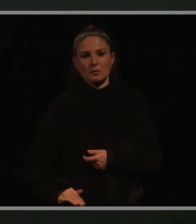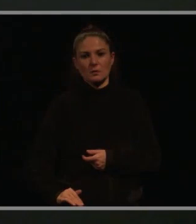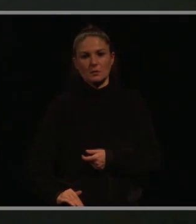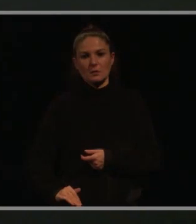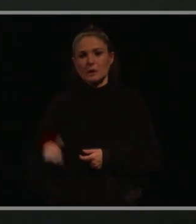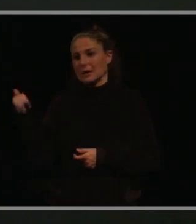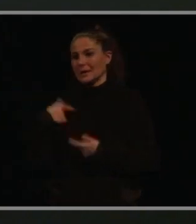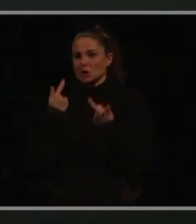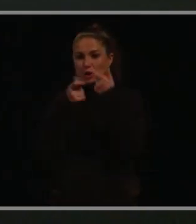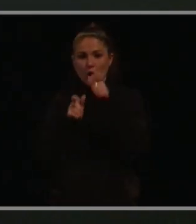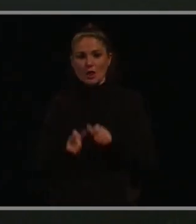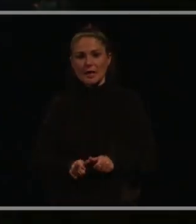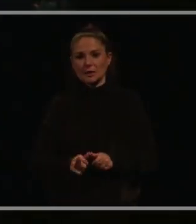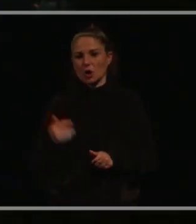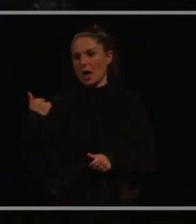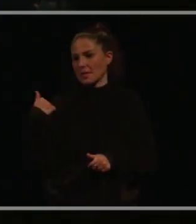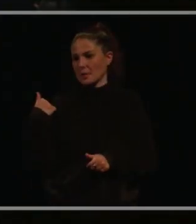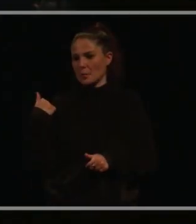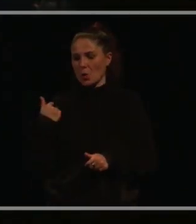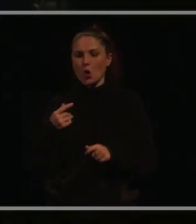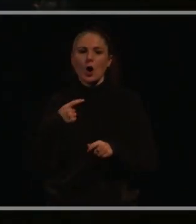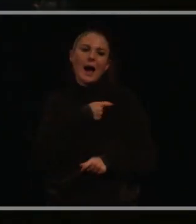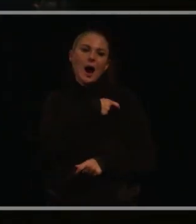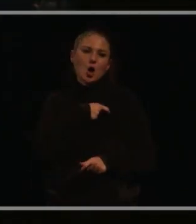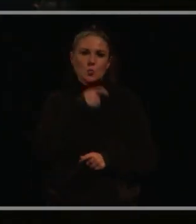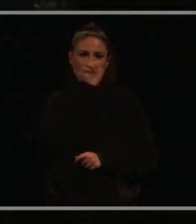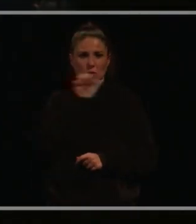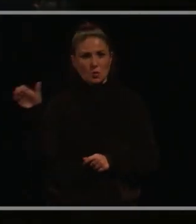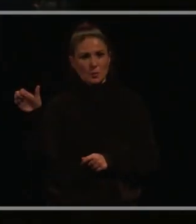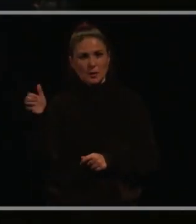Estos son datos que publicó hace relativamente poco la Comisión Europea.